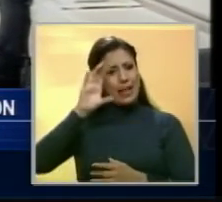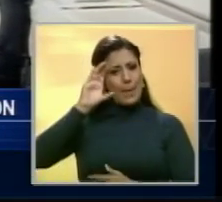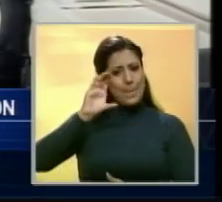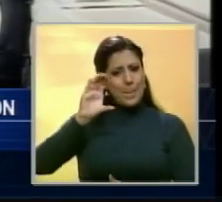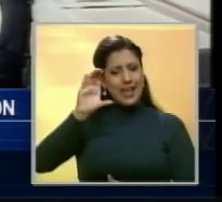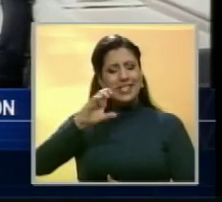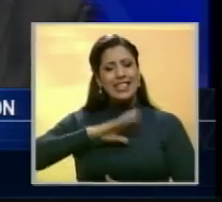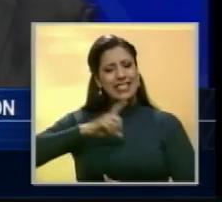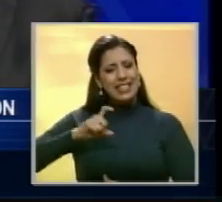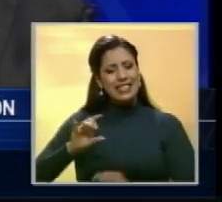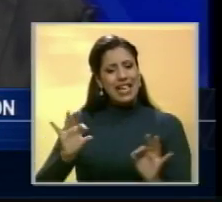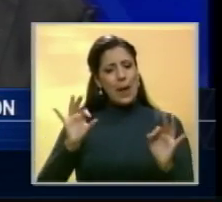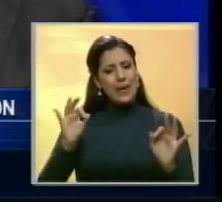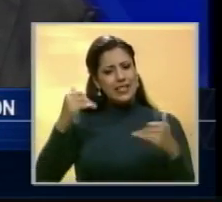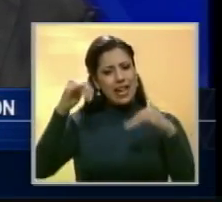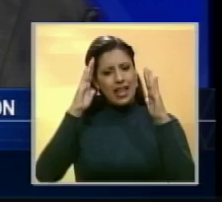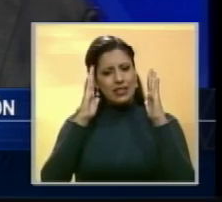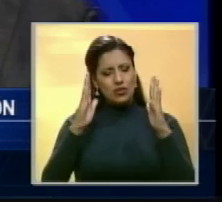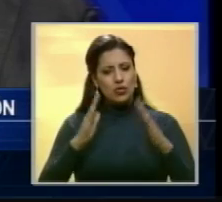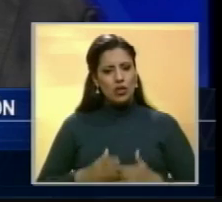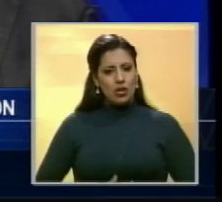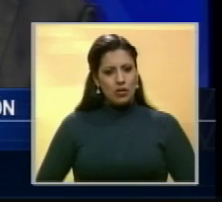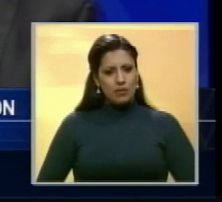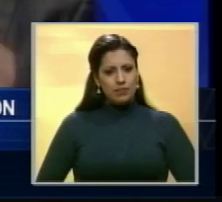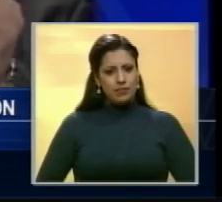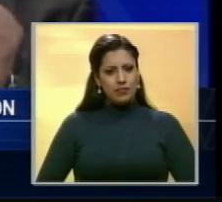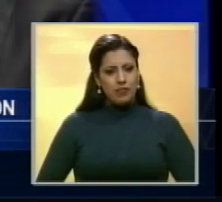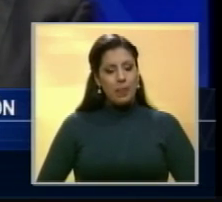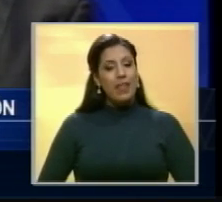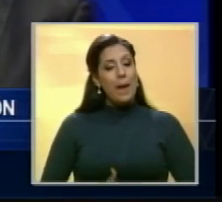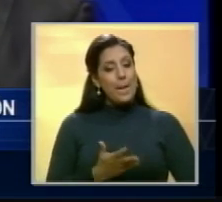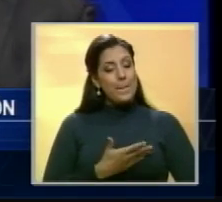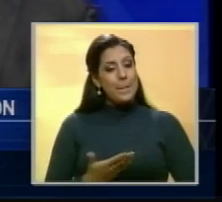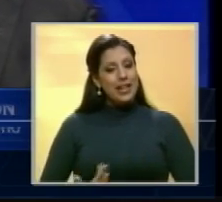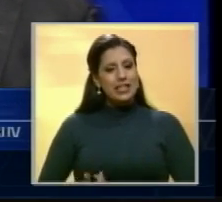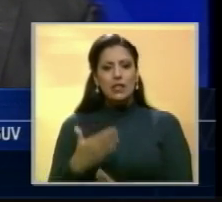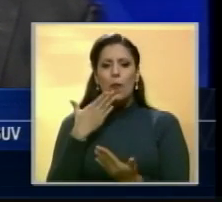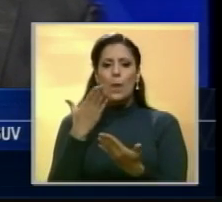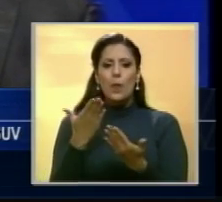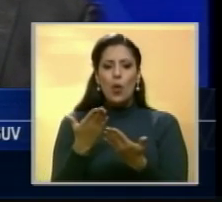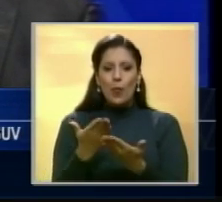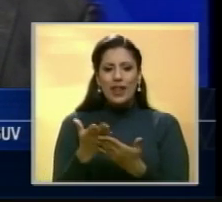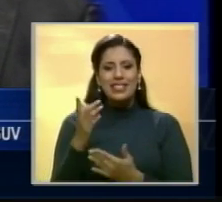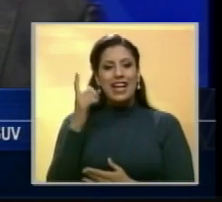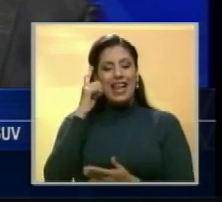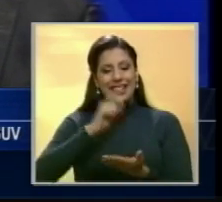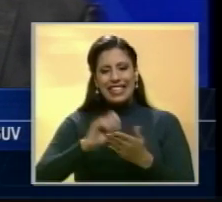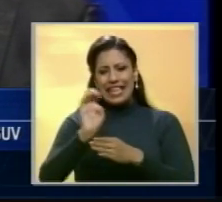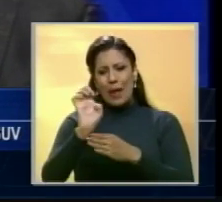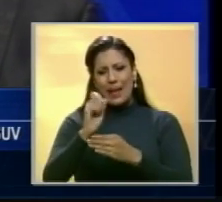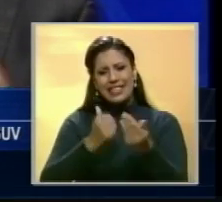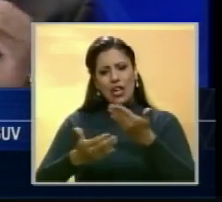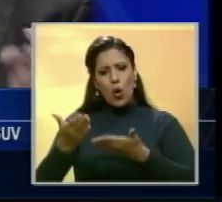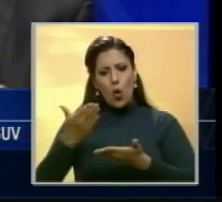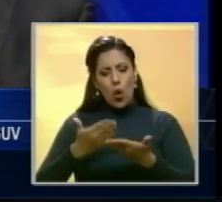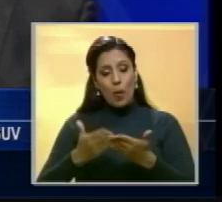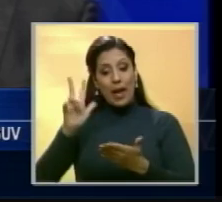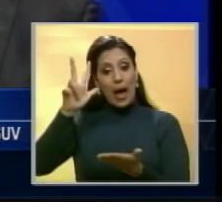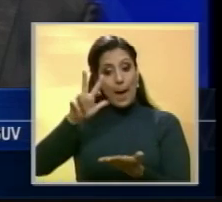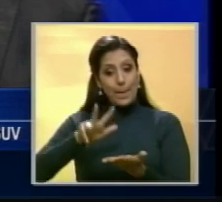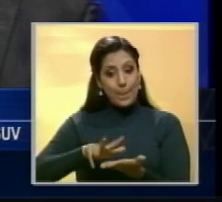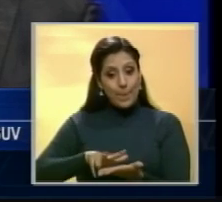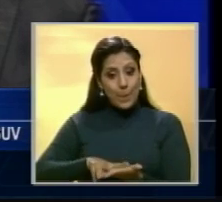país que requieren especial atención. El presidente ha presentado un decreto de emergencia económica que se